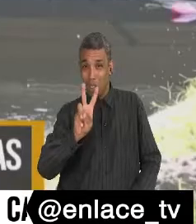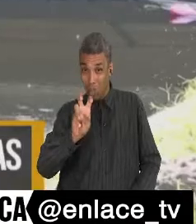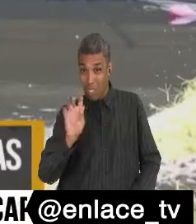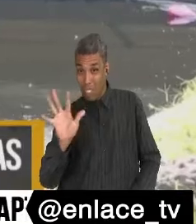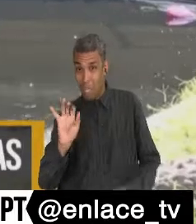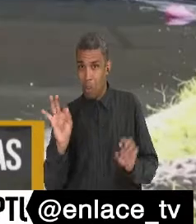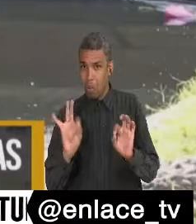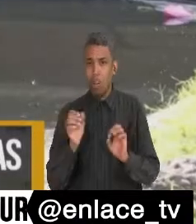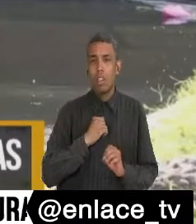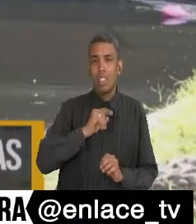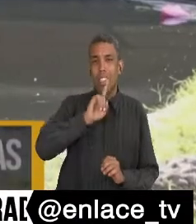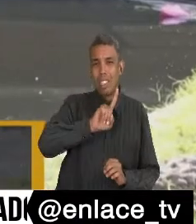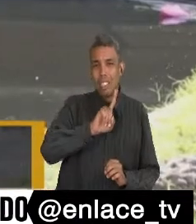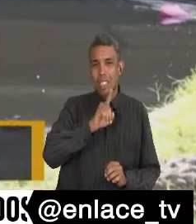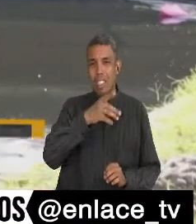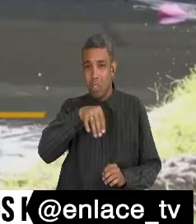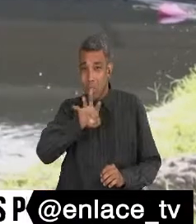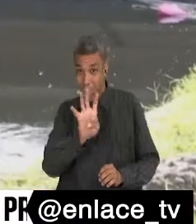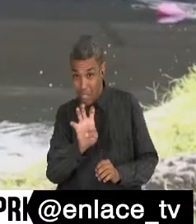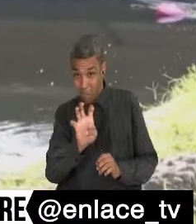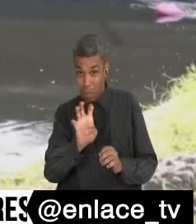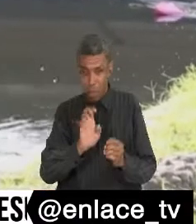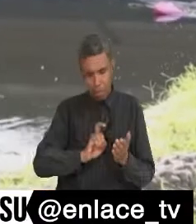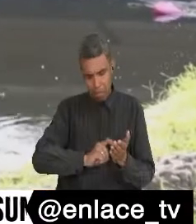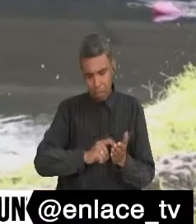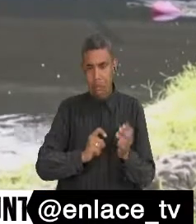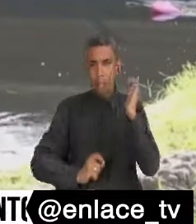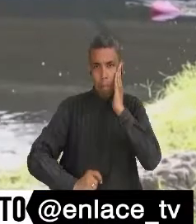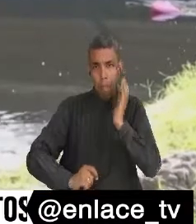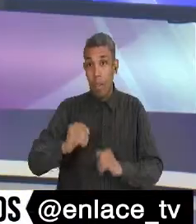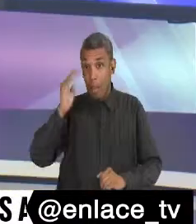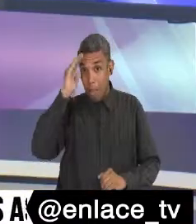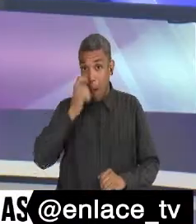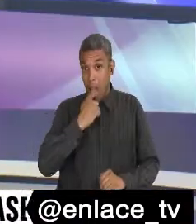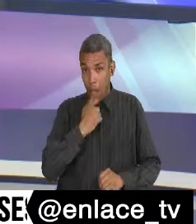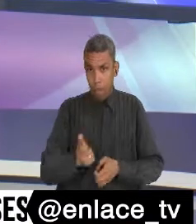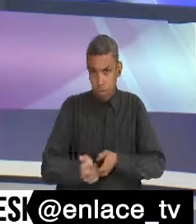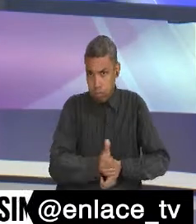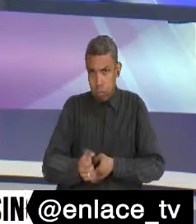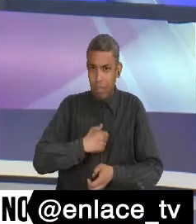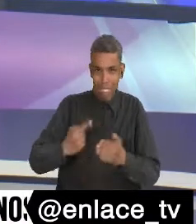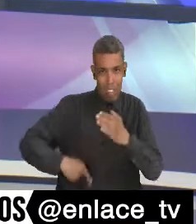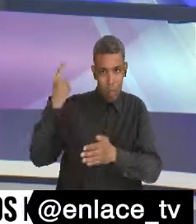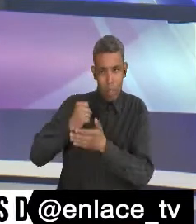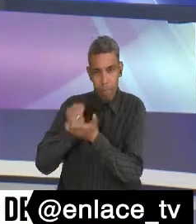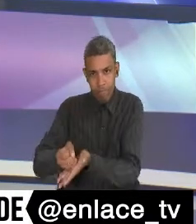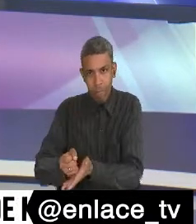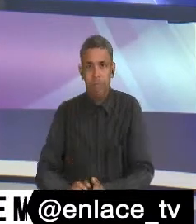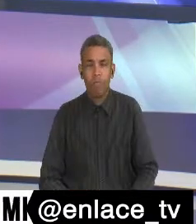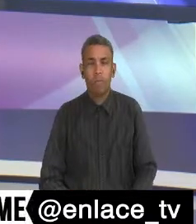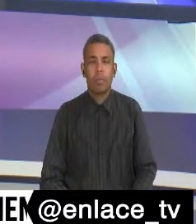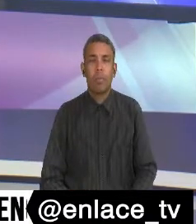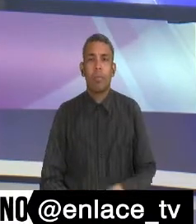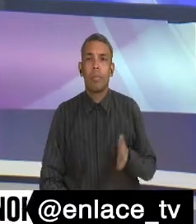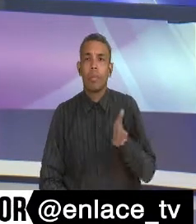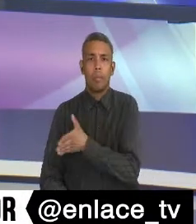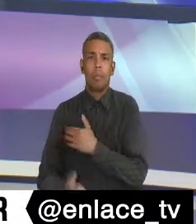305-261-4475 o en el 119 del Cuerpo de Bomberos Voluntarios de Barranca Bermeja. La Armada Nacional anunció la